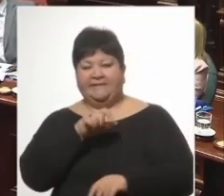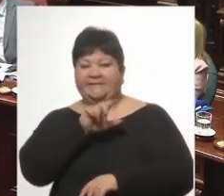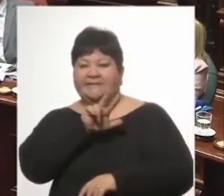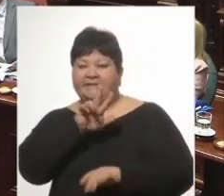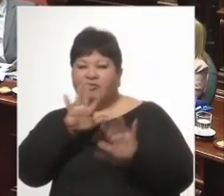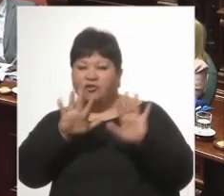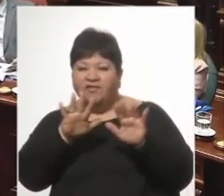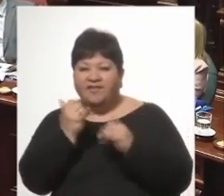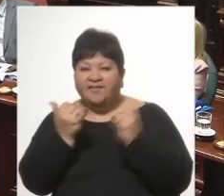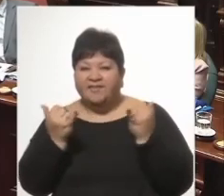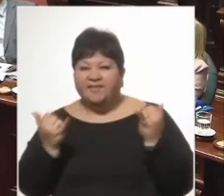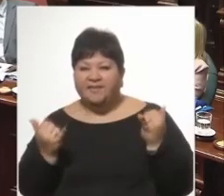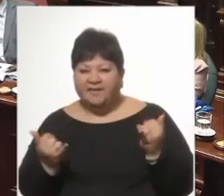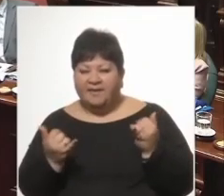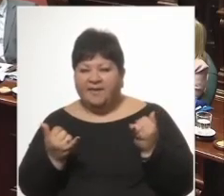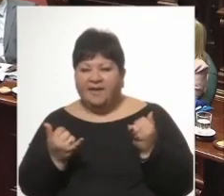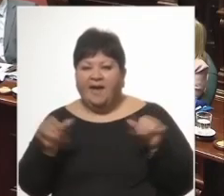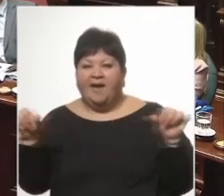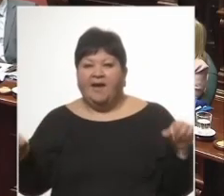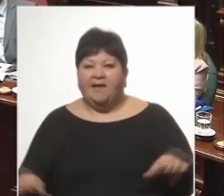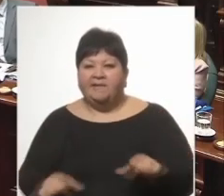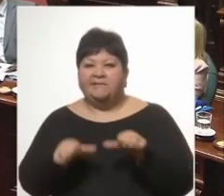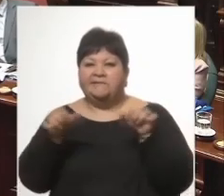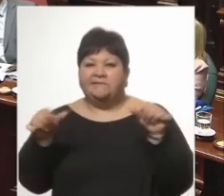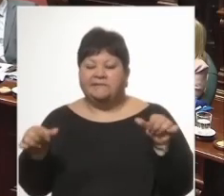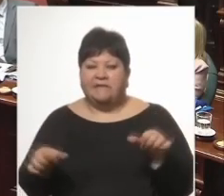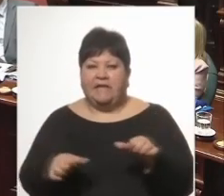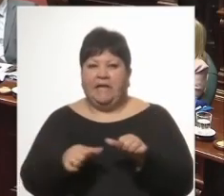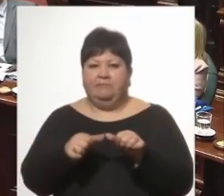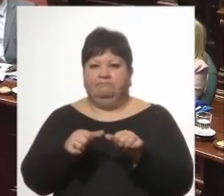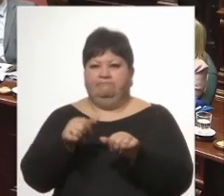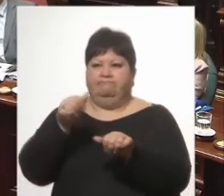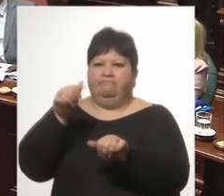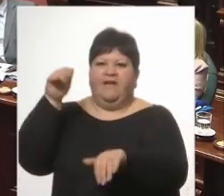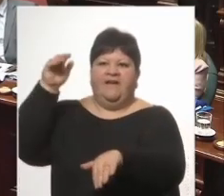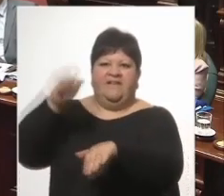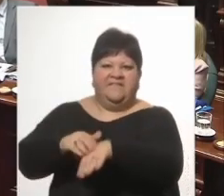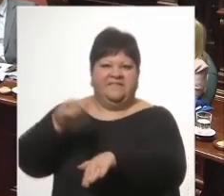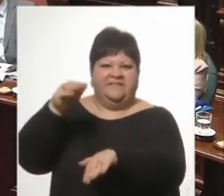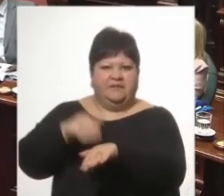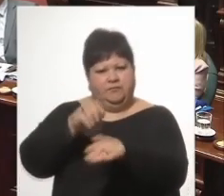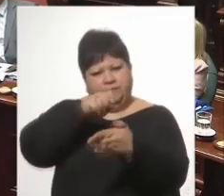días en realizar la comunicación